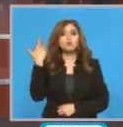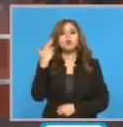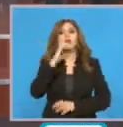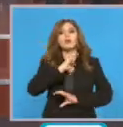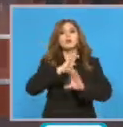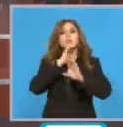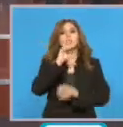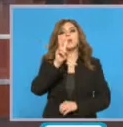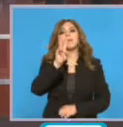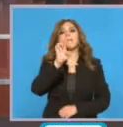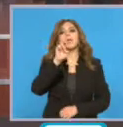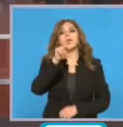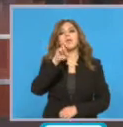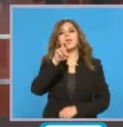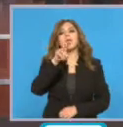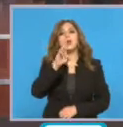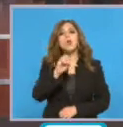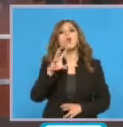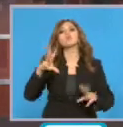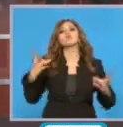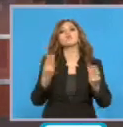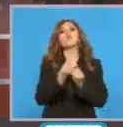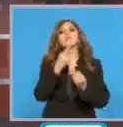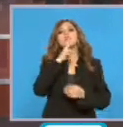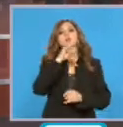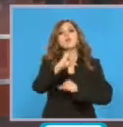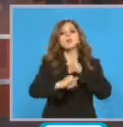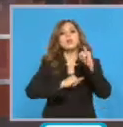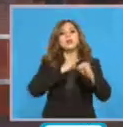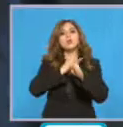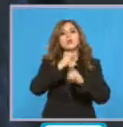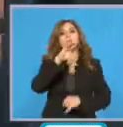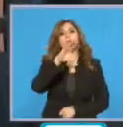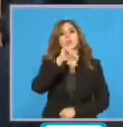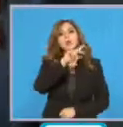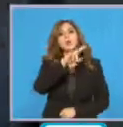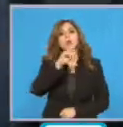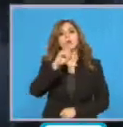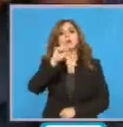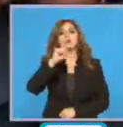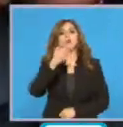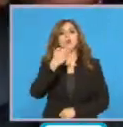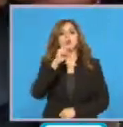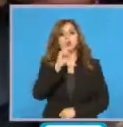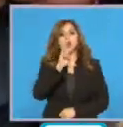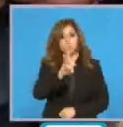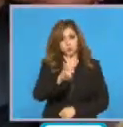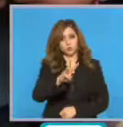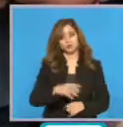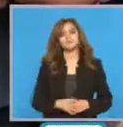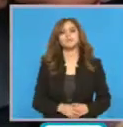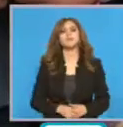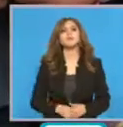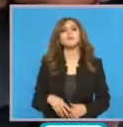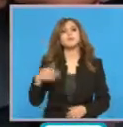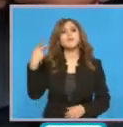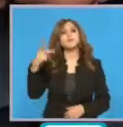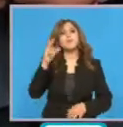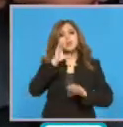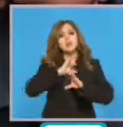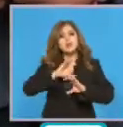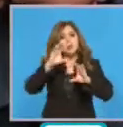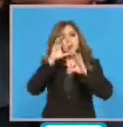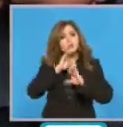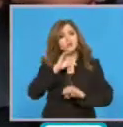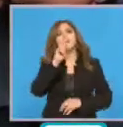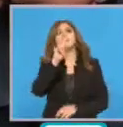ya se formó Internacional Carro Show. Platicamos que el tema de Veneno es un